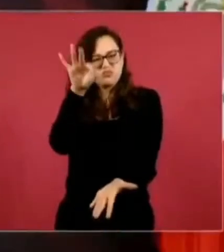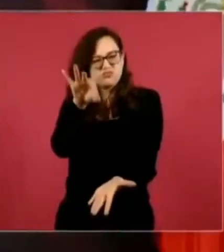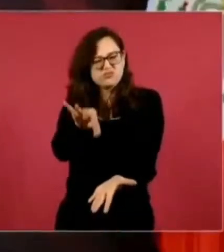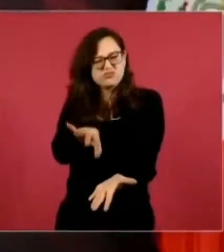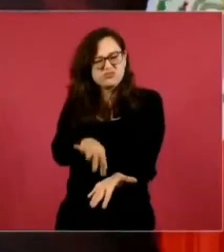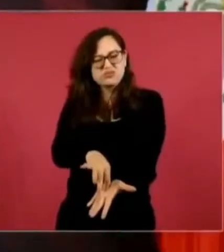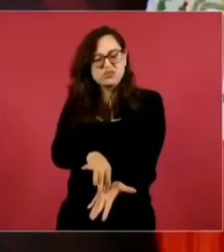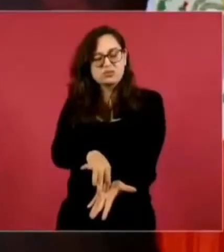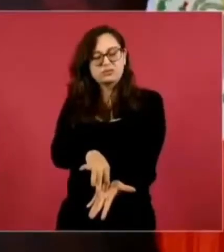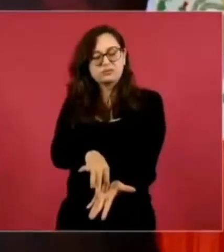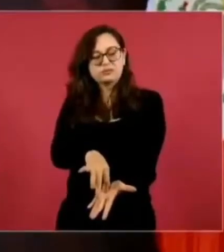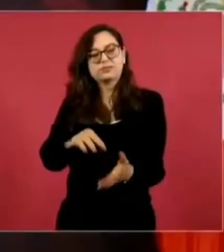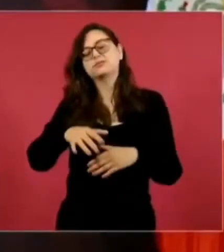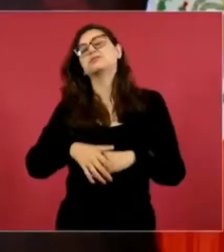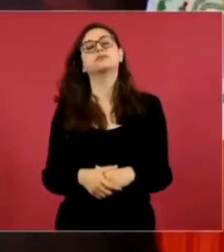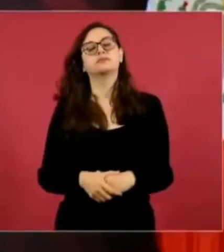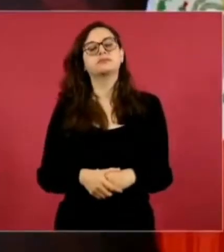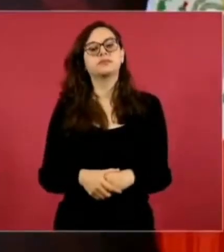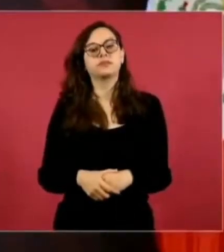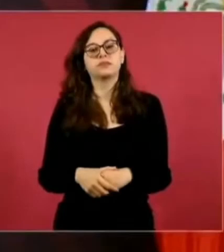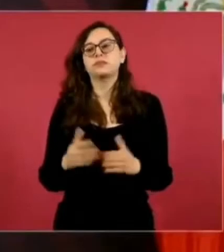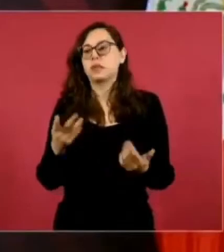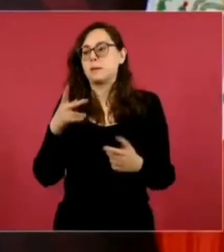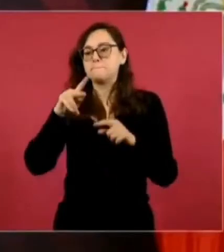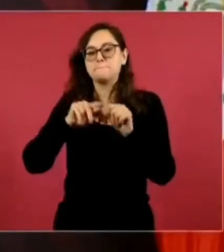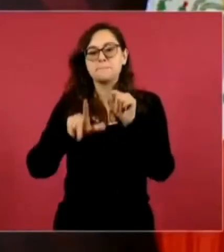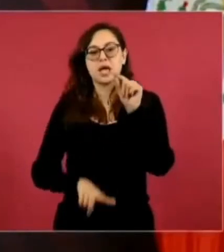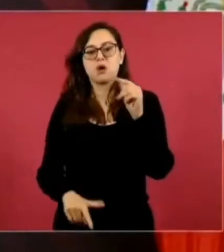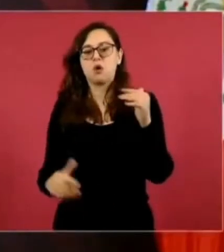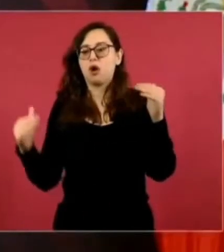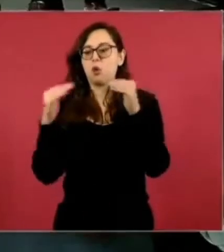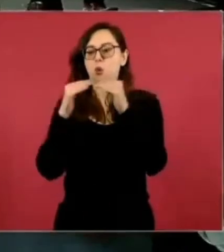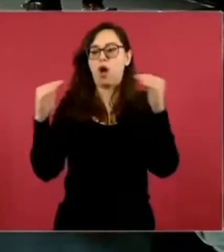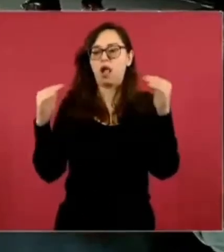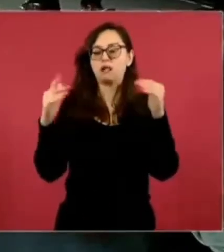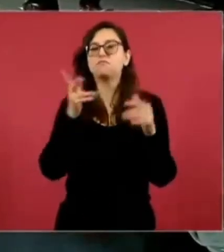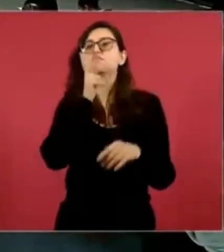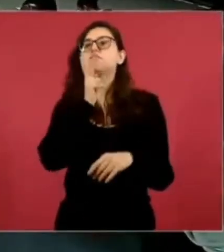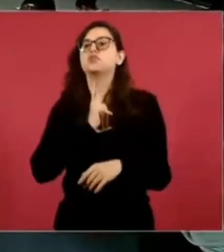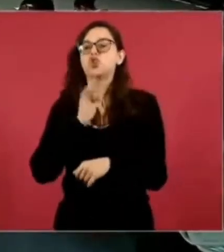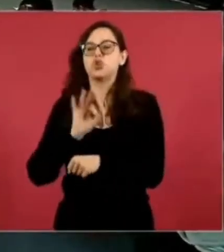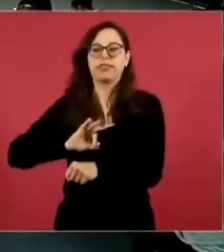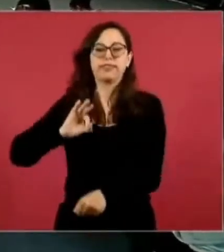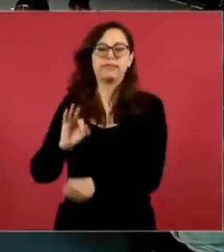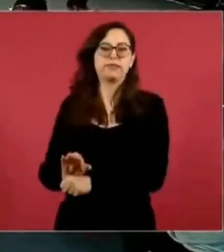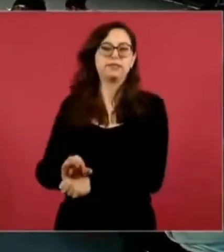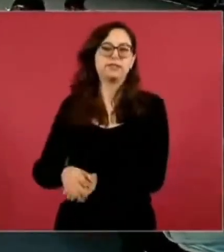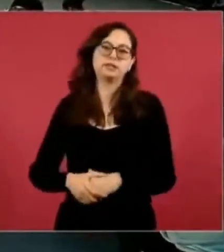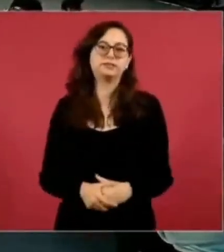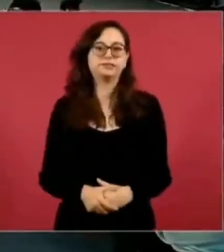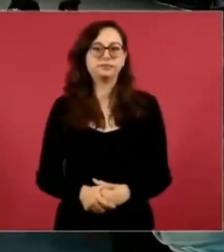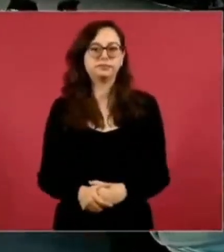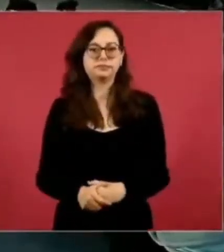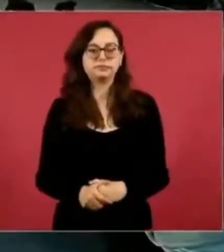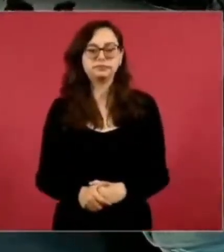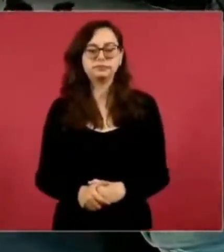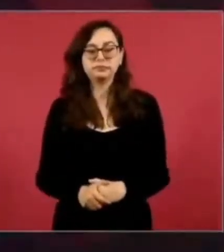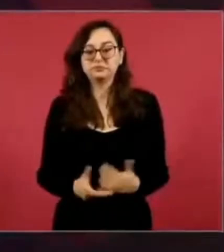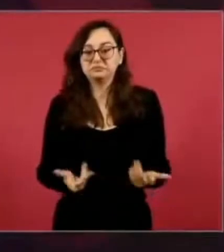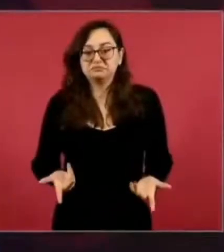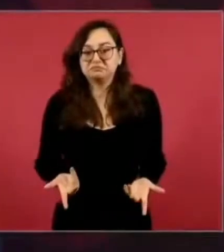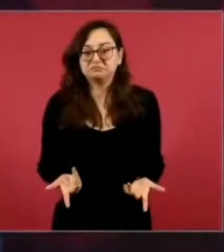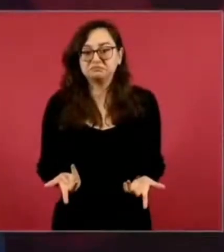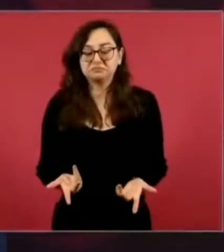y la defensa de nuestros recursos naturales, en este caso el petróleo. Entonces es